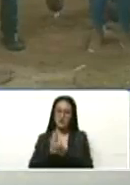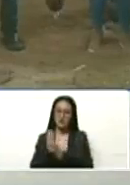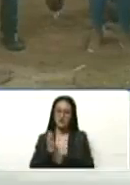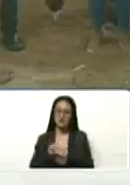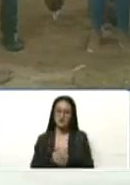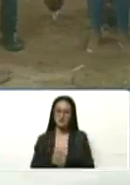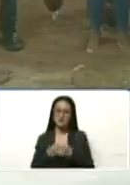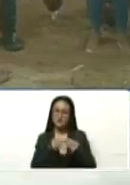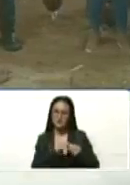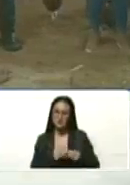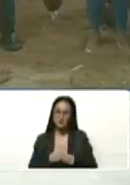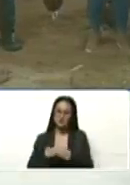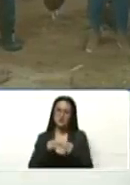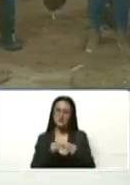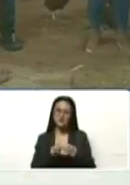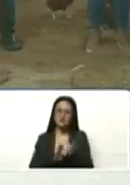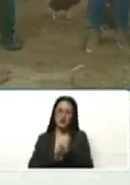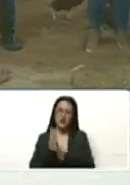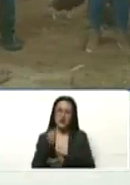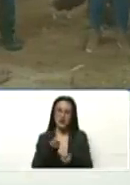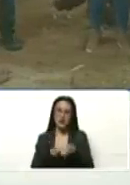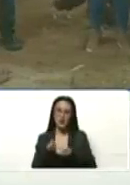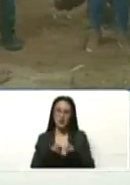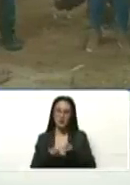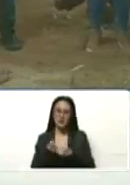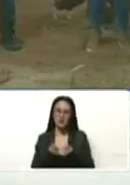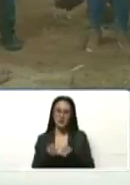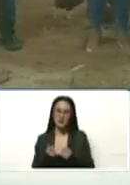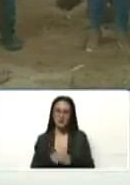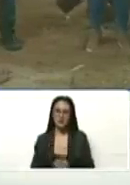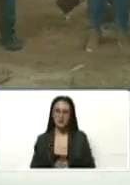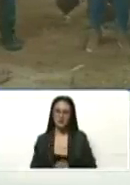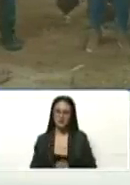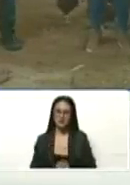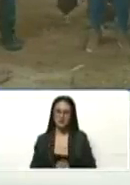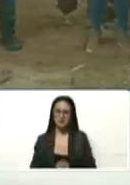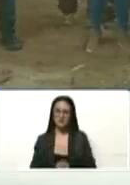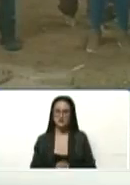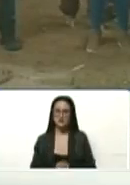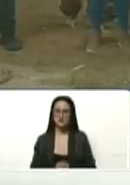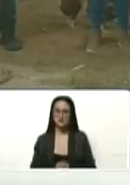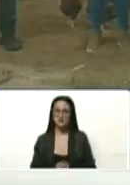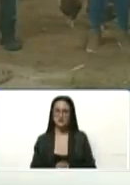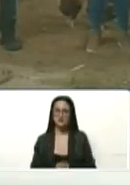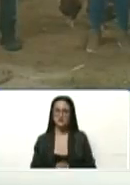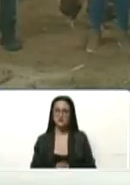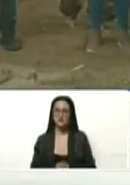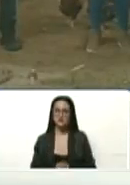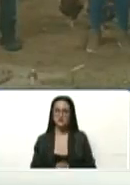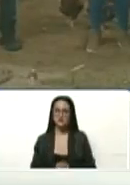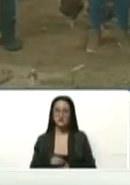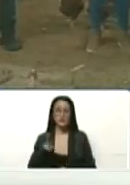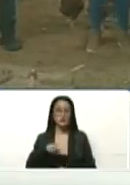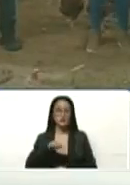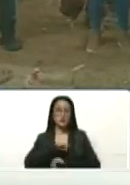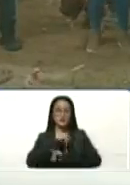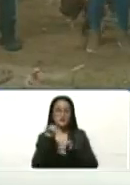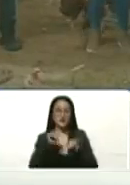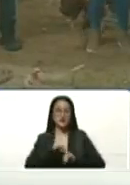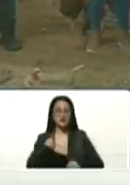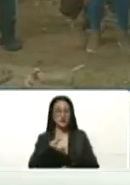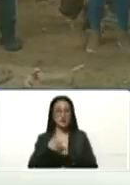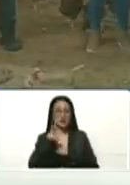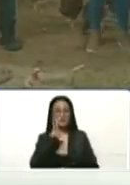se recupere, de que crezca la economía, de que se estabilice definitivamente. Bueno, jamás estarán felices porque ellos querían